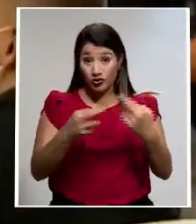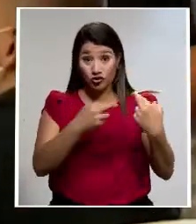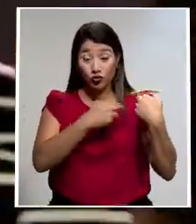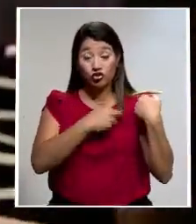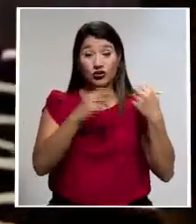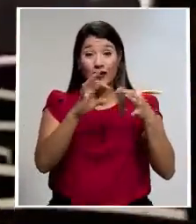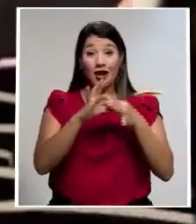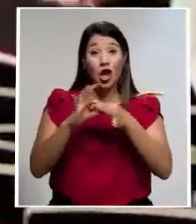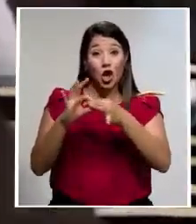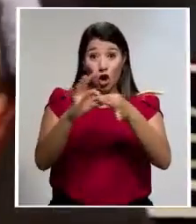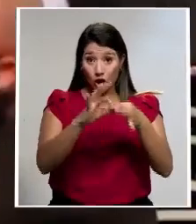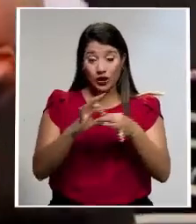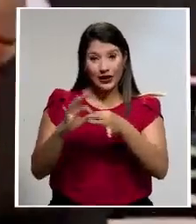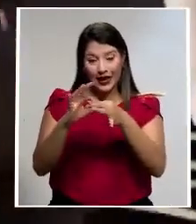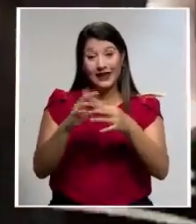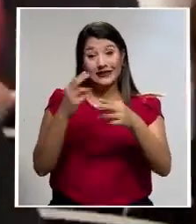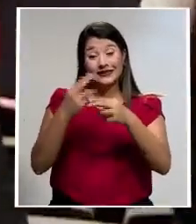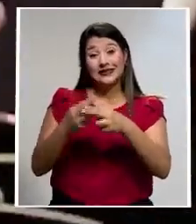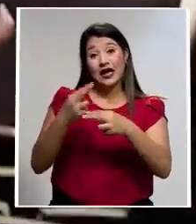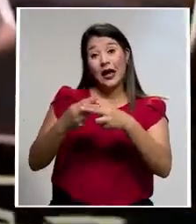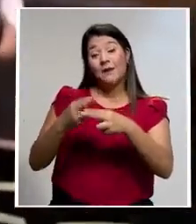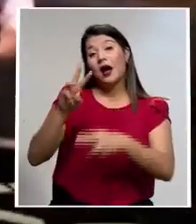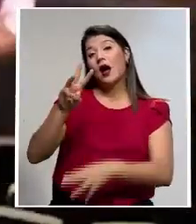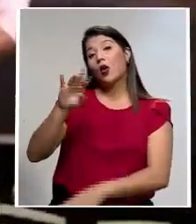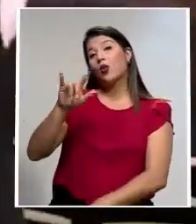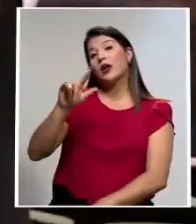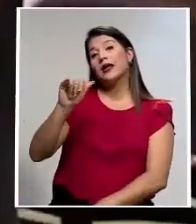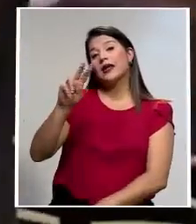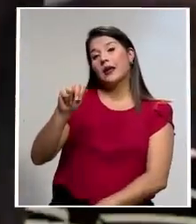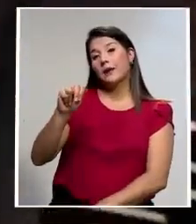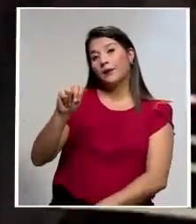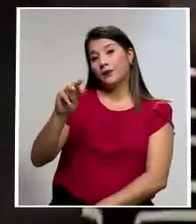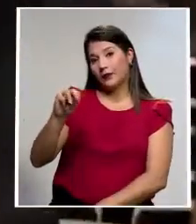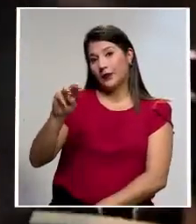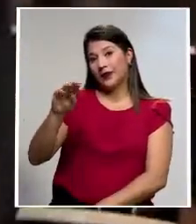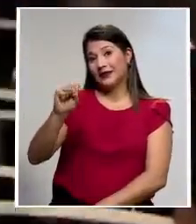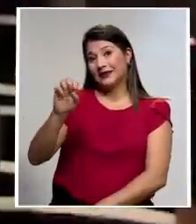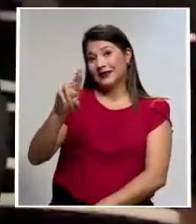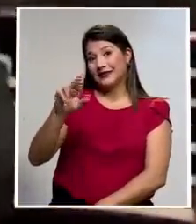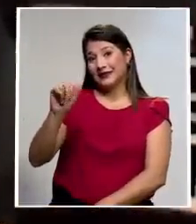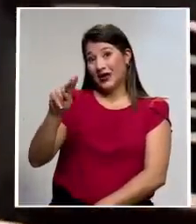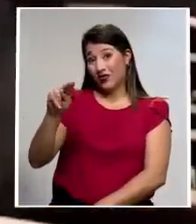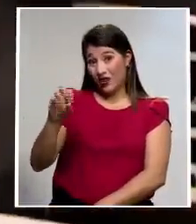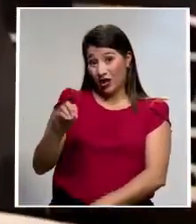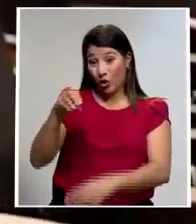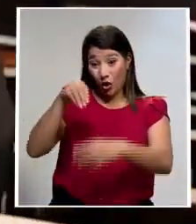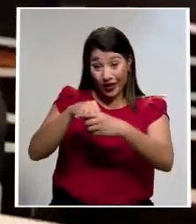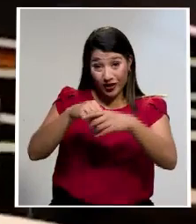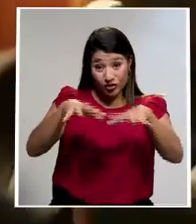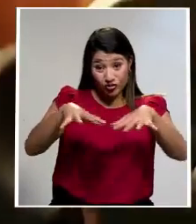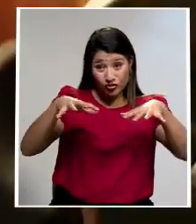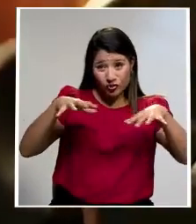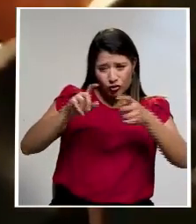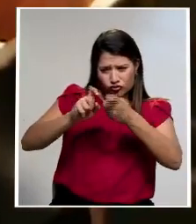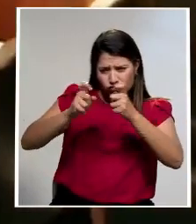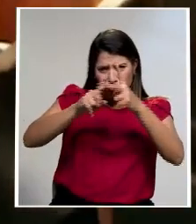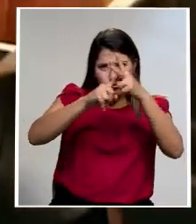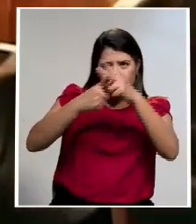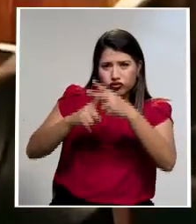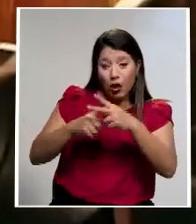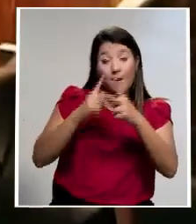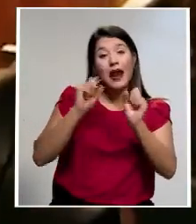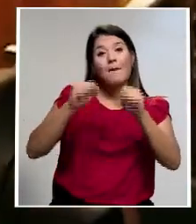Circuito Judicial de San José, William Serrano, se realizaron una serie de modificaciones a lo interno del auditorio y en el planeamiento de los tribunales para llevar a